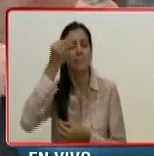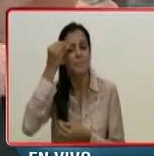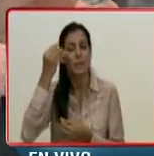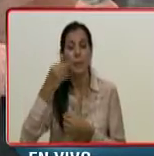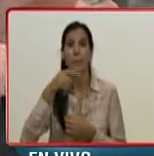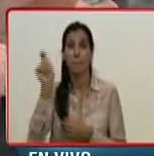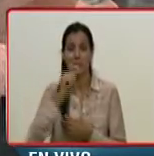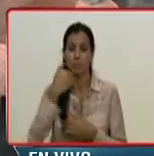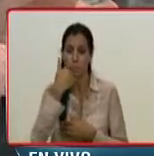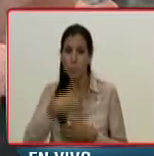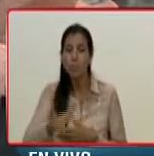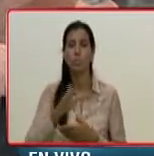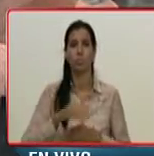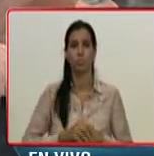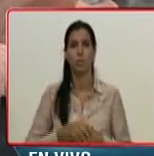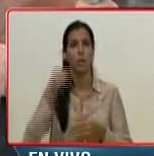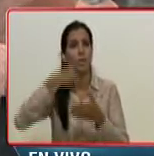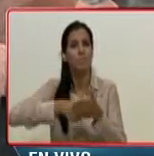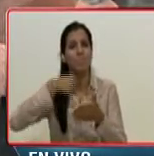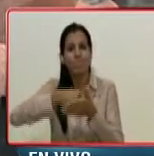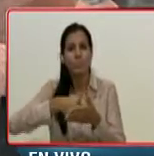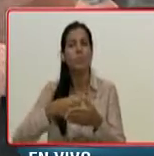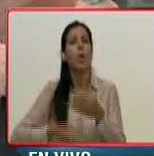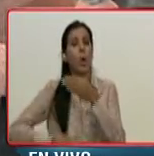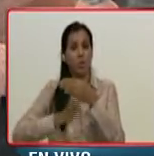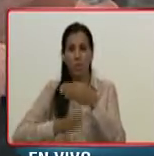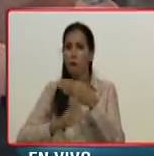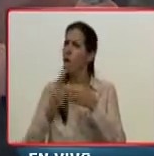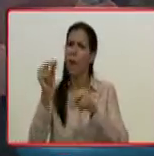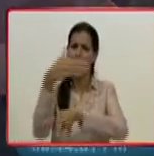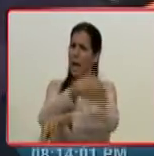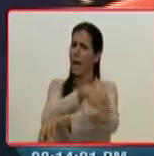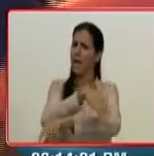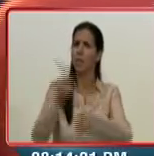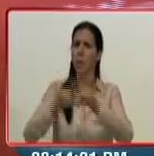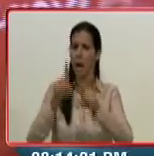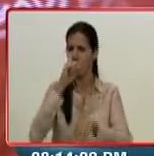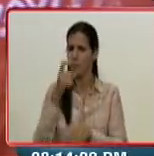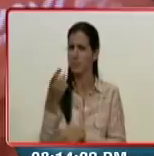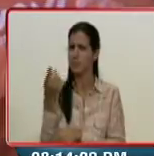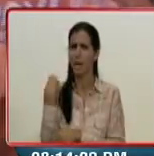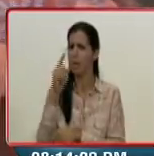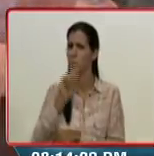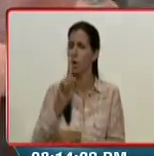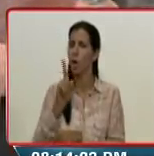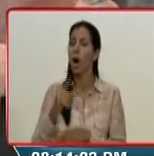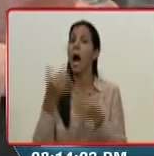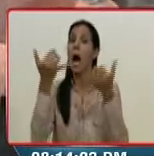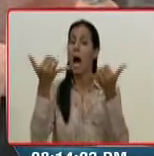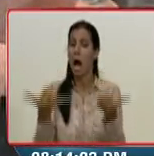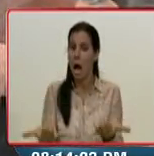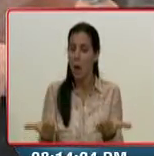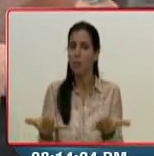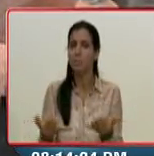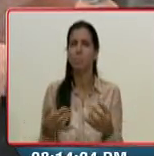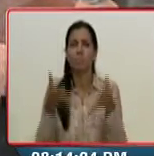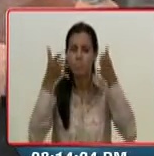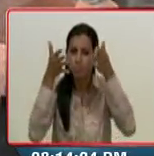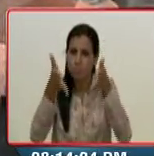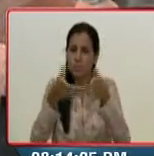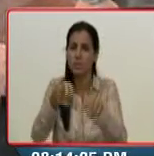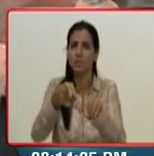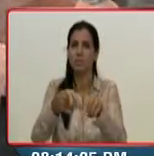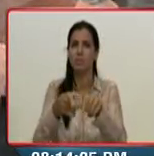venideros esta batalla continúe, ya no en la calle como en el año 2014, sino más orientada hacia lo que es el